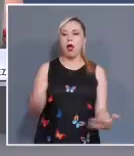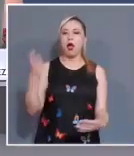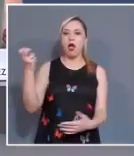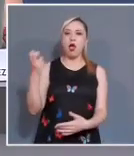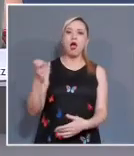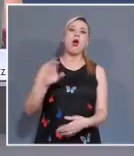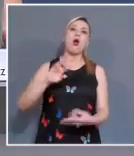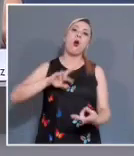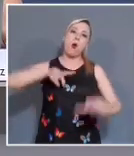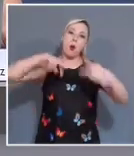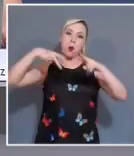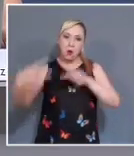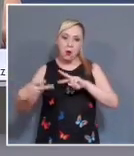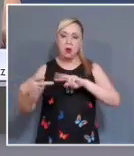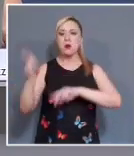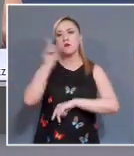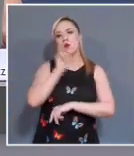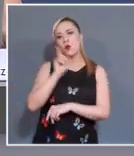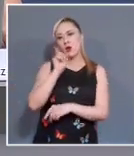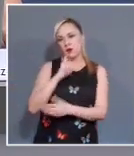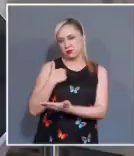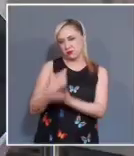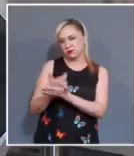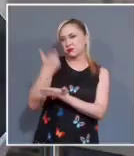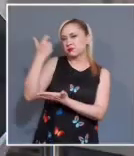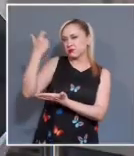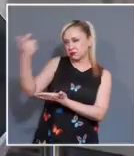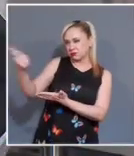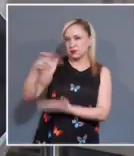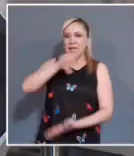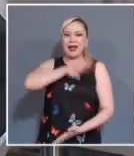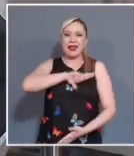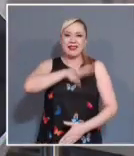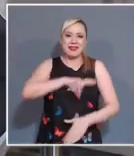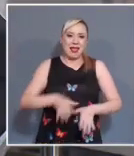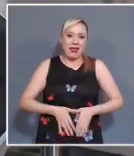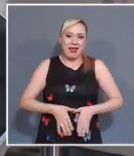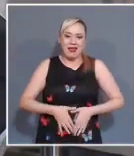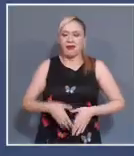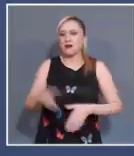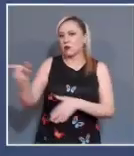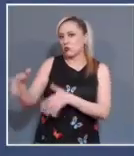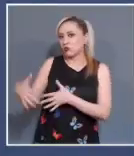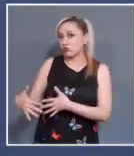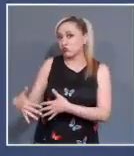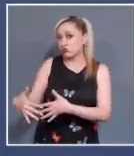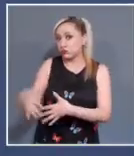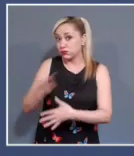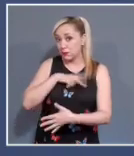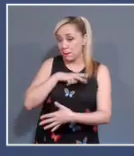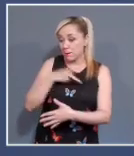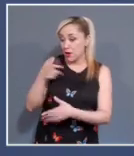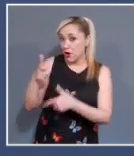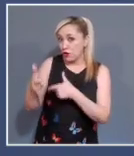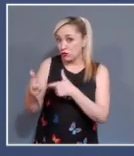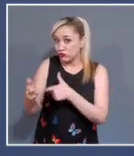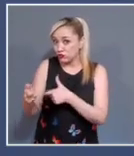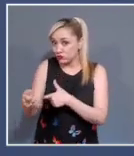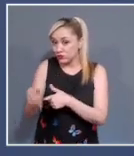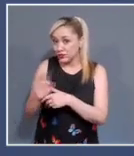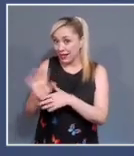en México, advirtieron especialistas en el Instituto de Investigaciones Jurídicas de la UNAM. Desde el